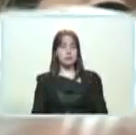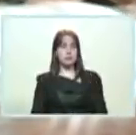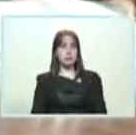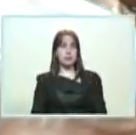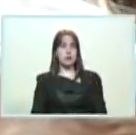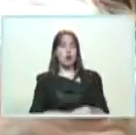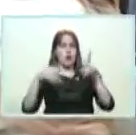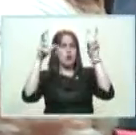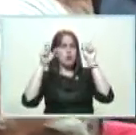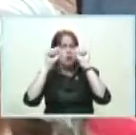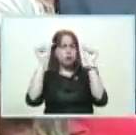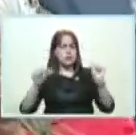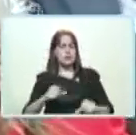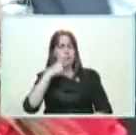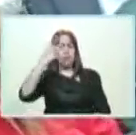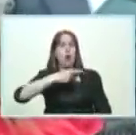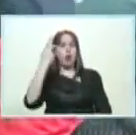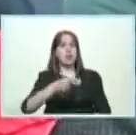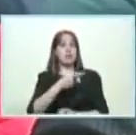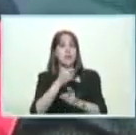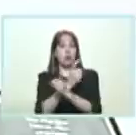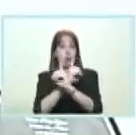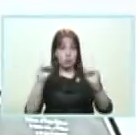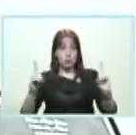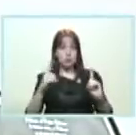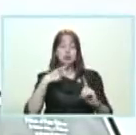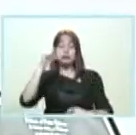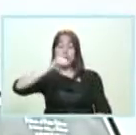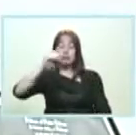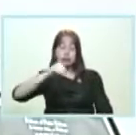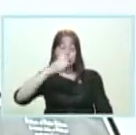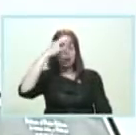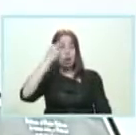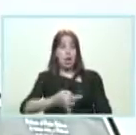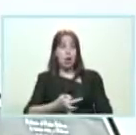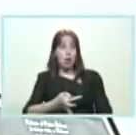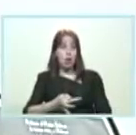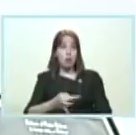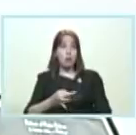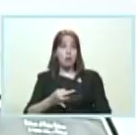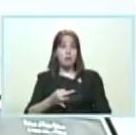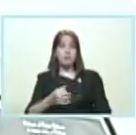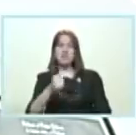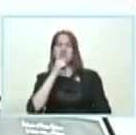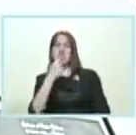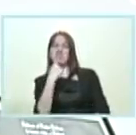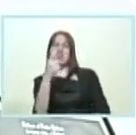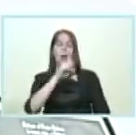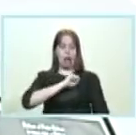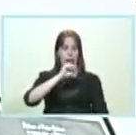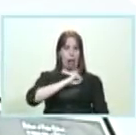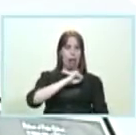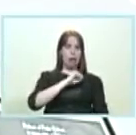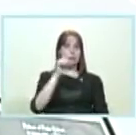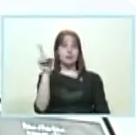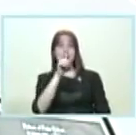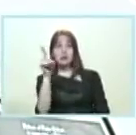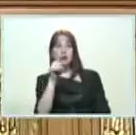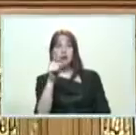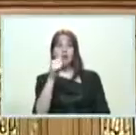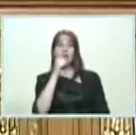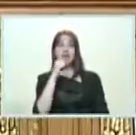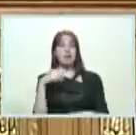Un nuevo sistema político democrático, sí lo creo. Vamos a atrevernos. ¿Quién dijo miedo? Ah, Caperucita.